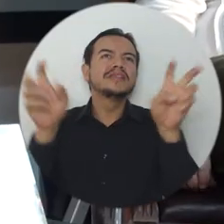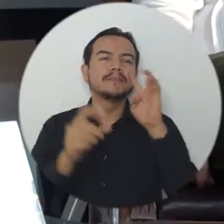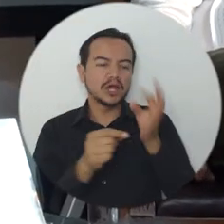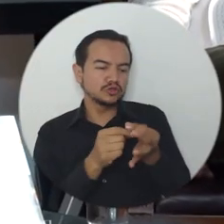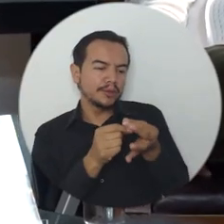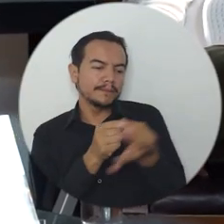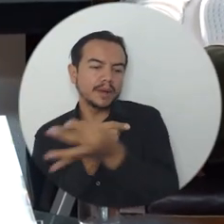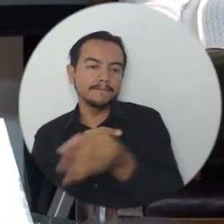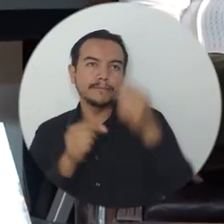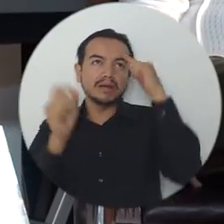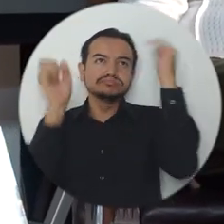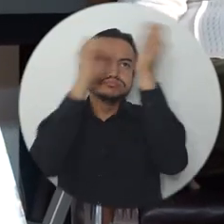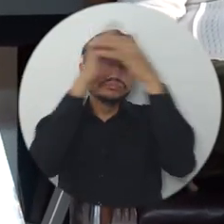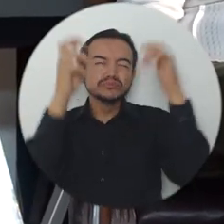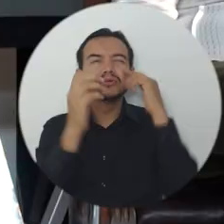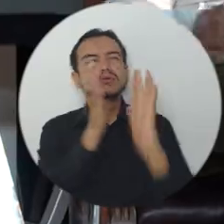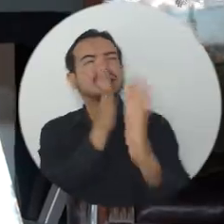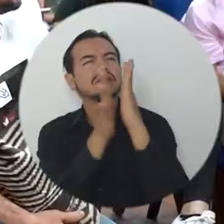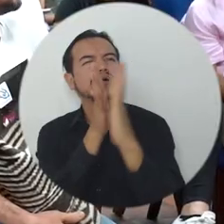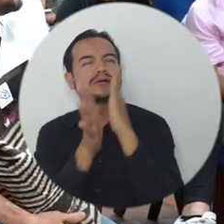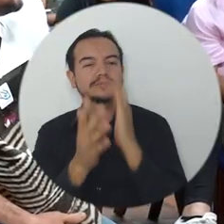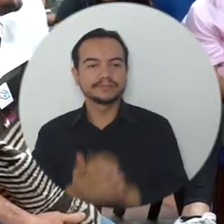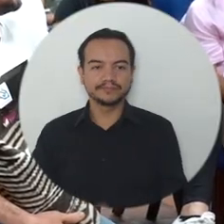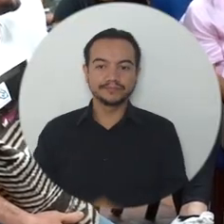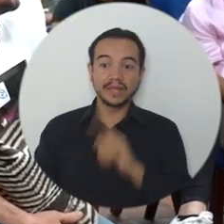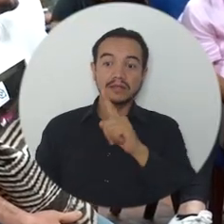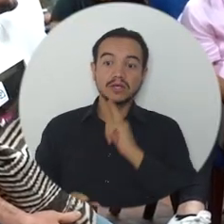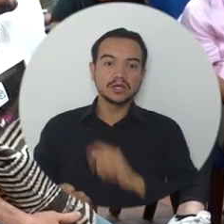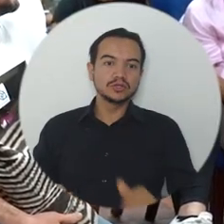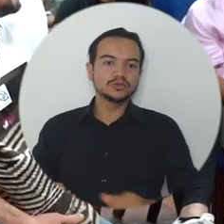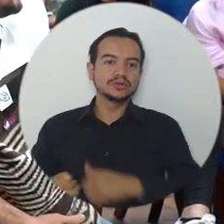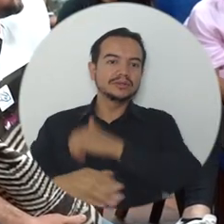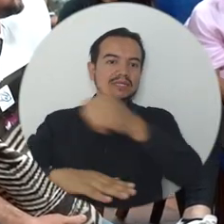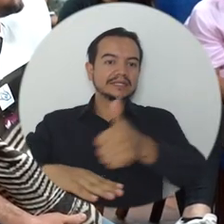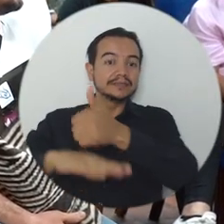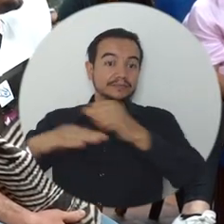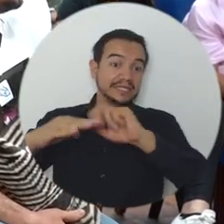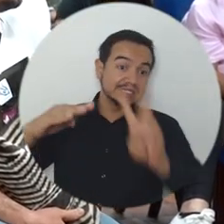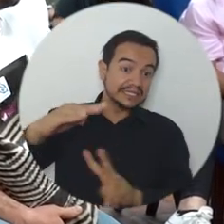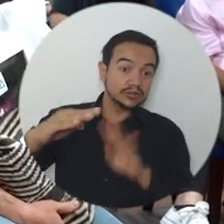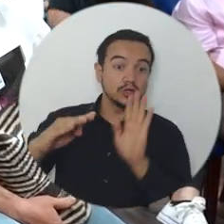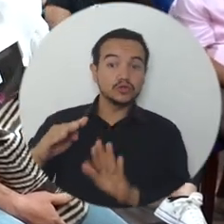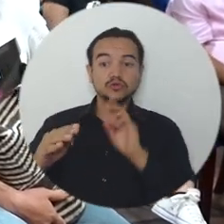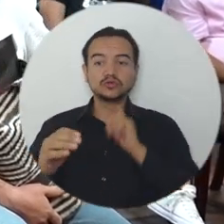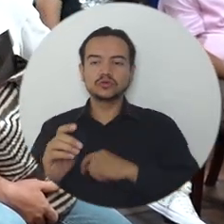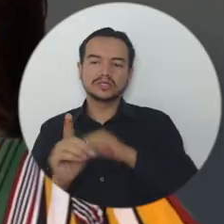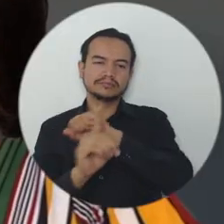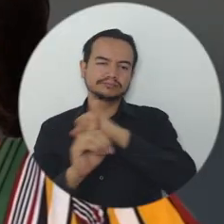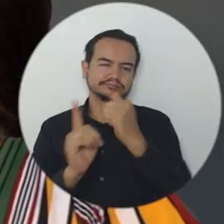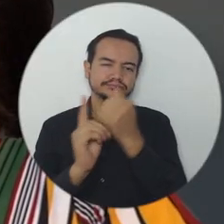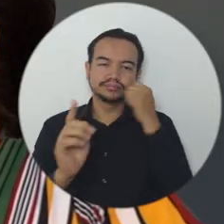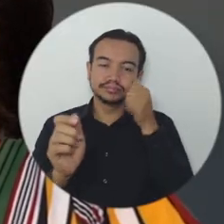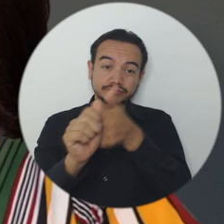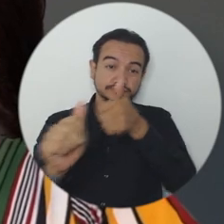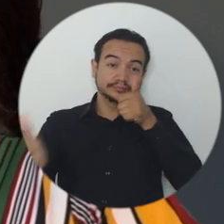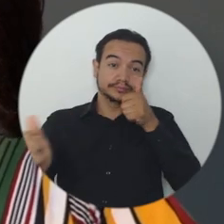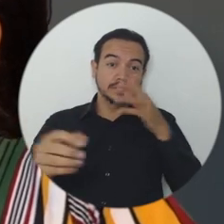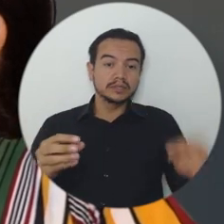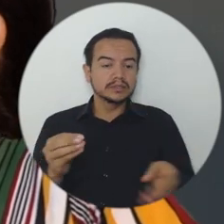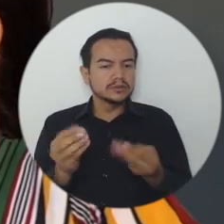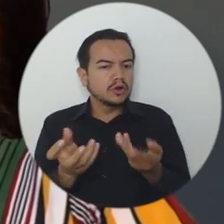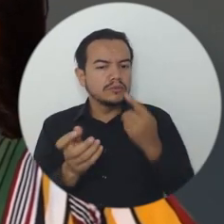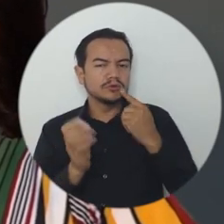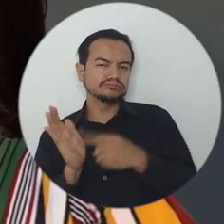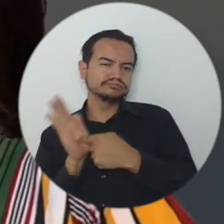ese imaginario colectivo de los Macondos. Las vicerrectorías de investigación y de extensión y proyección social propendieron por generar